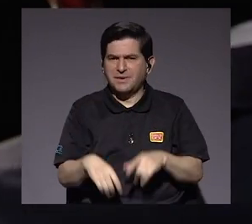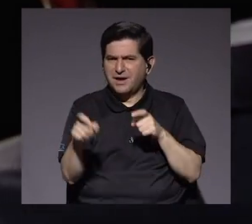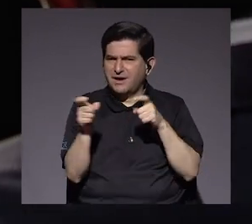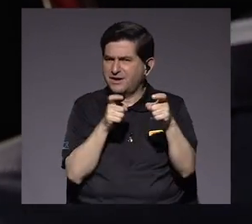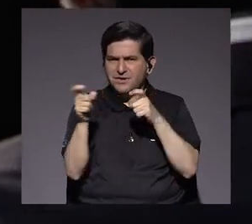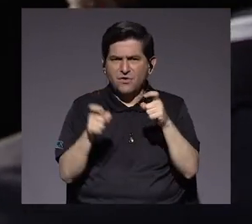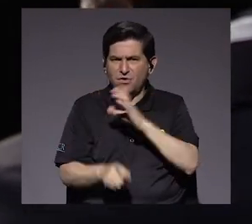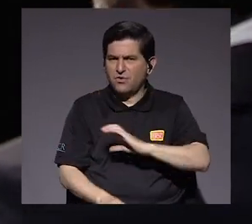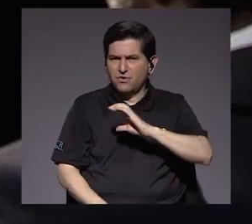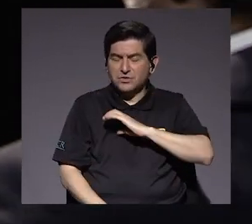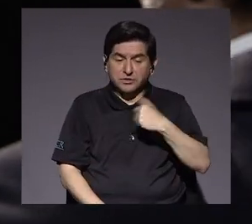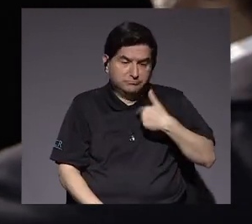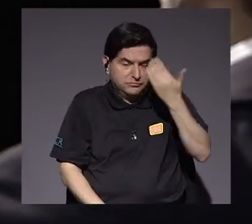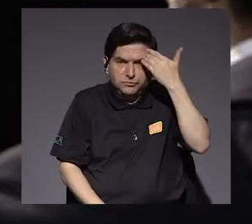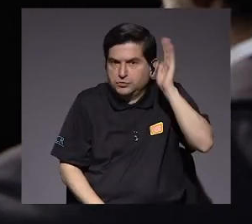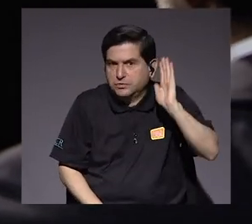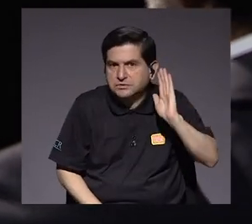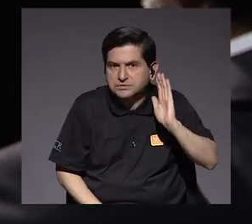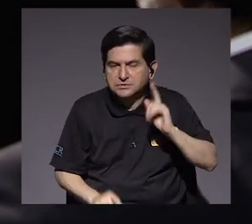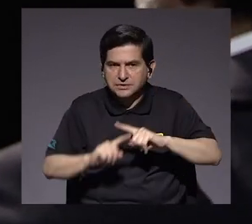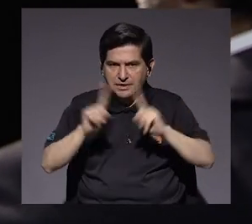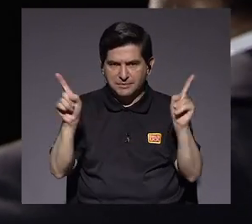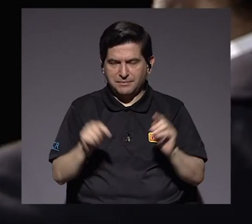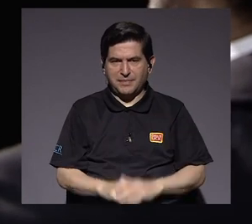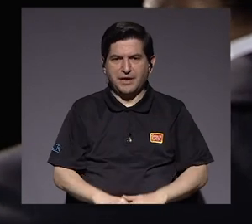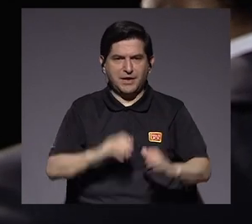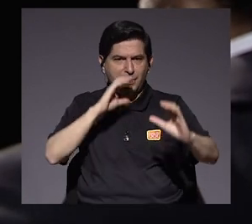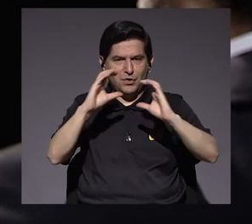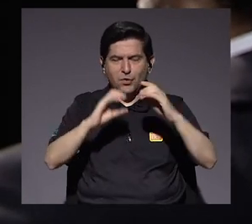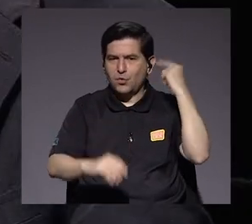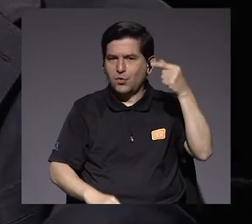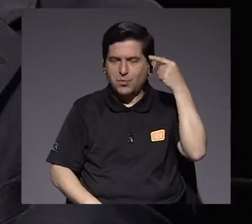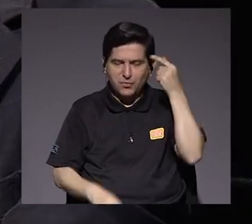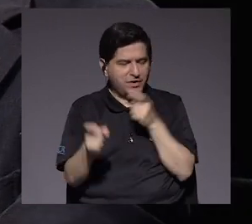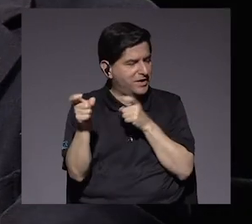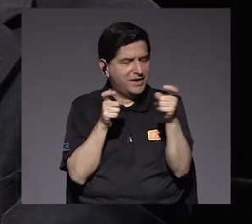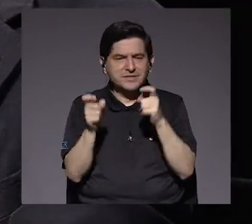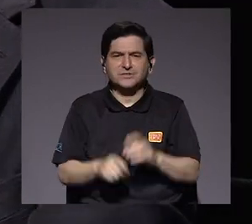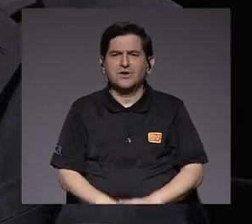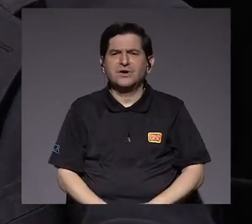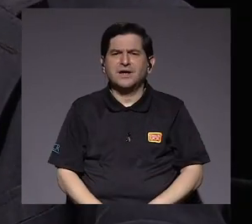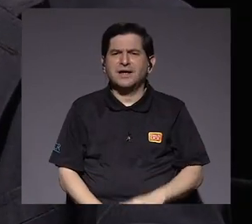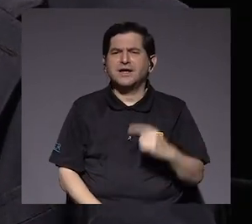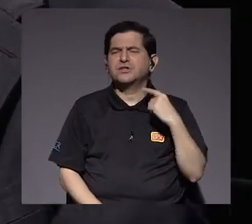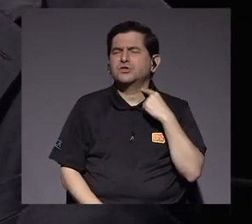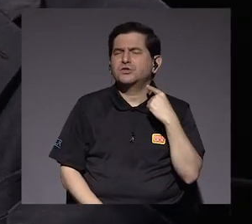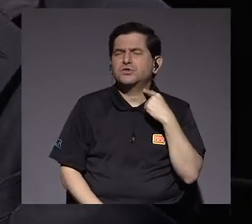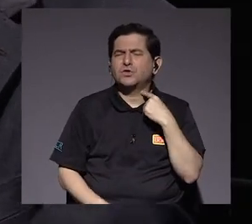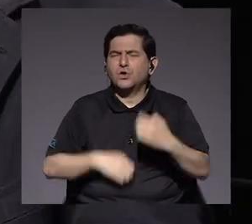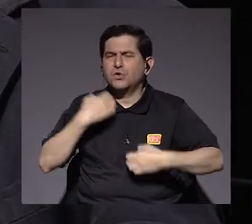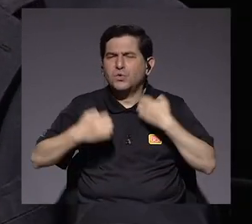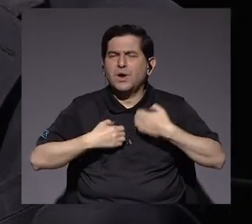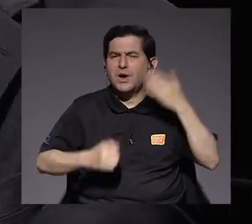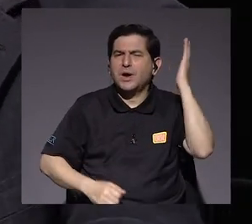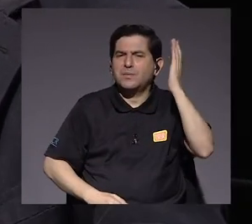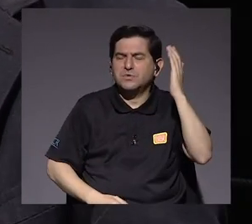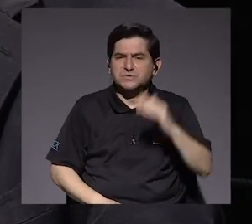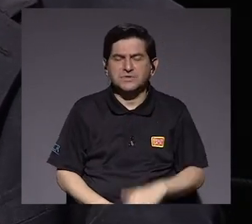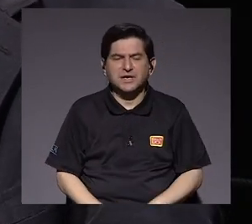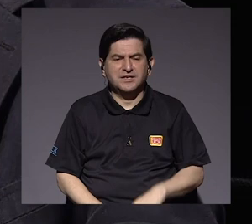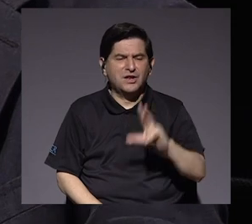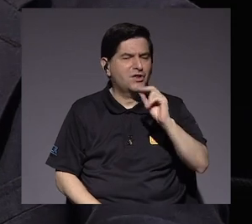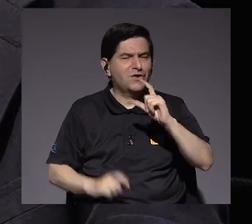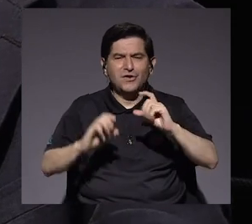Carlos. Yo no sé si no lo controla, lo que no controla efectivamente es la comunicación de gobierno. O el tono emocional también en algún momento en su discurso. Y tan no controla